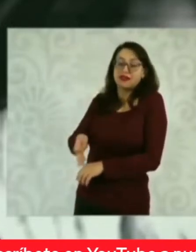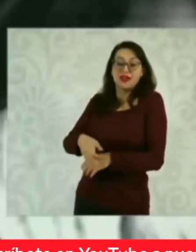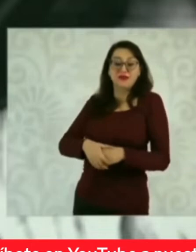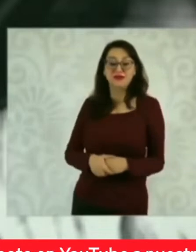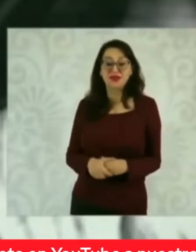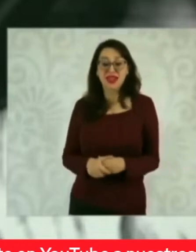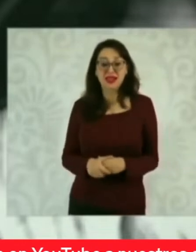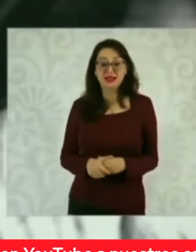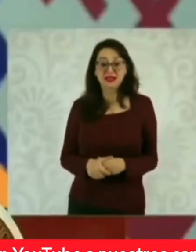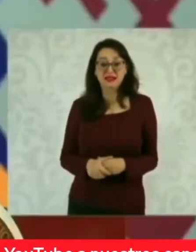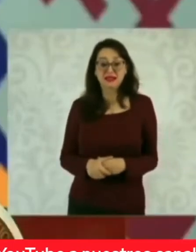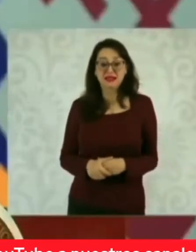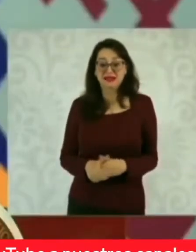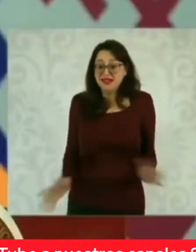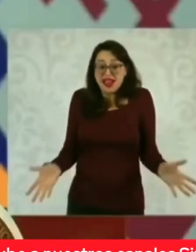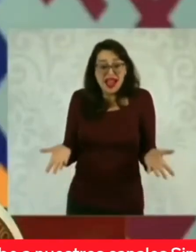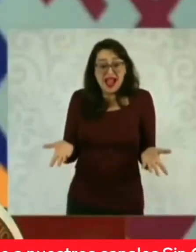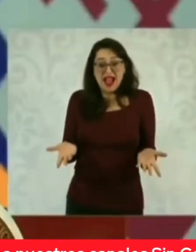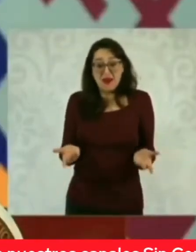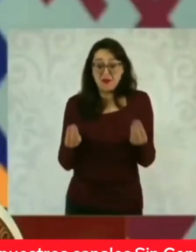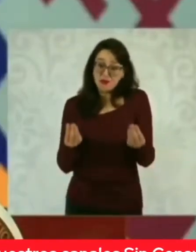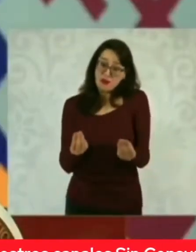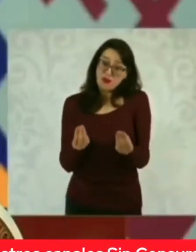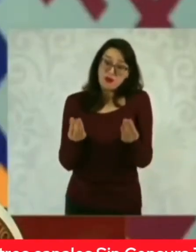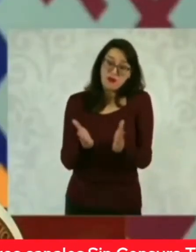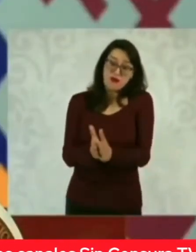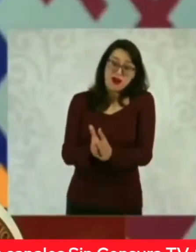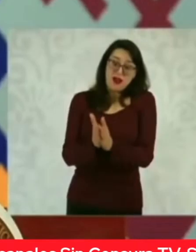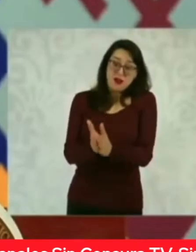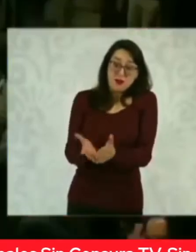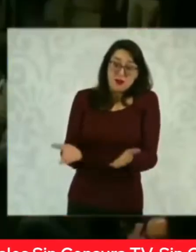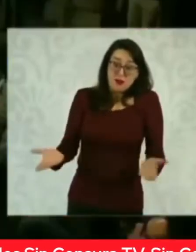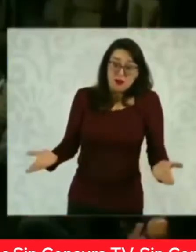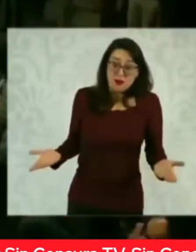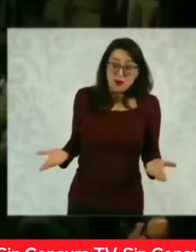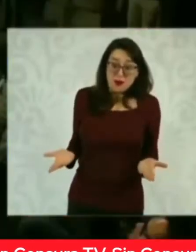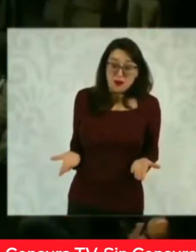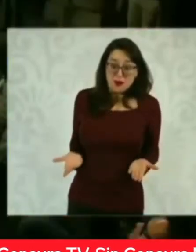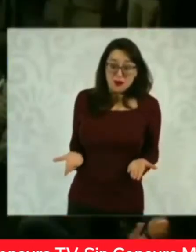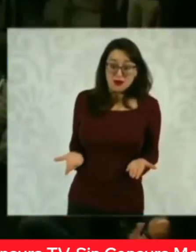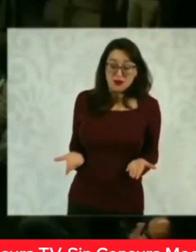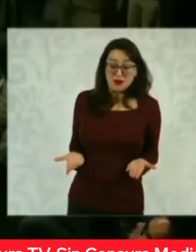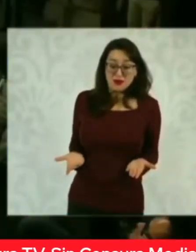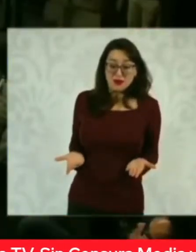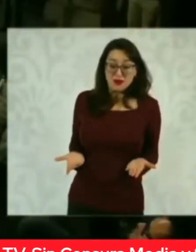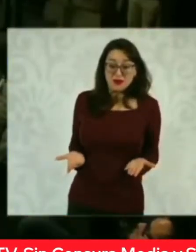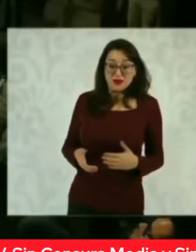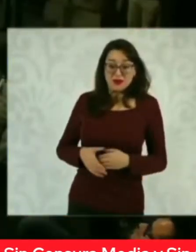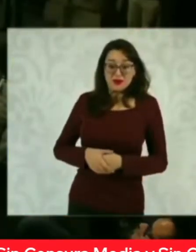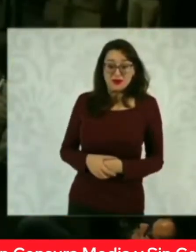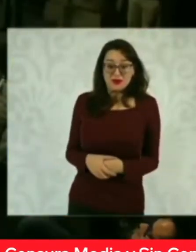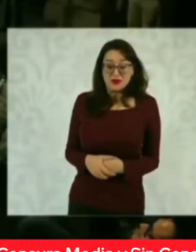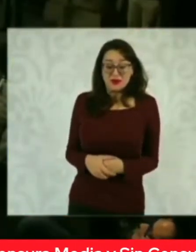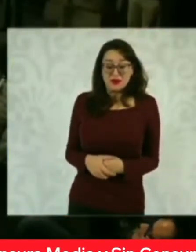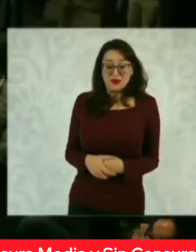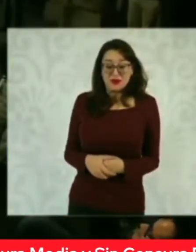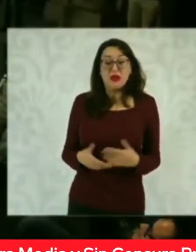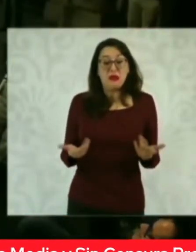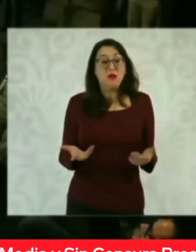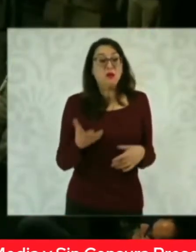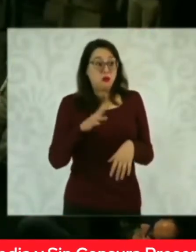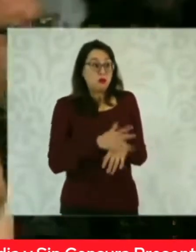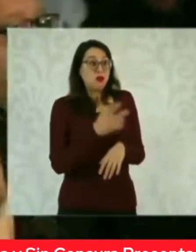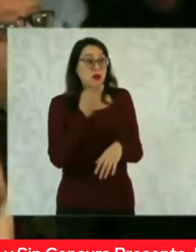válido. Lo aceptó. Compañera, por favor. Justo, es que le pregunto, porque usted ha mencionado sí, que no